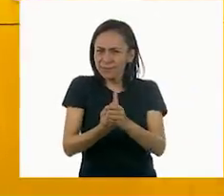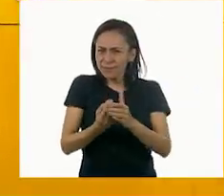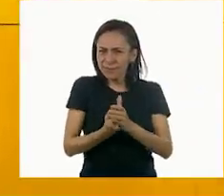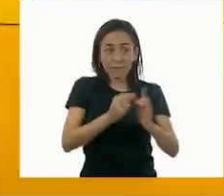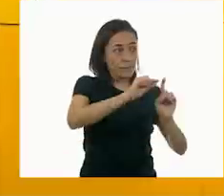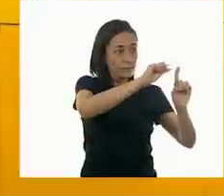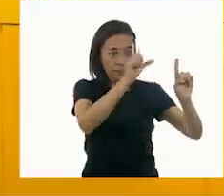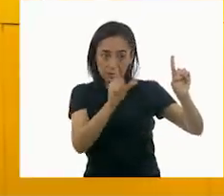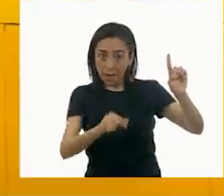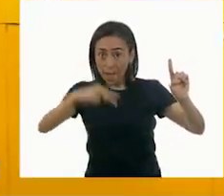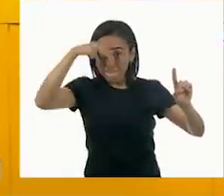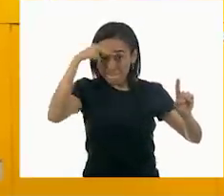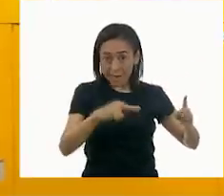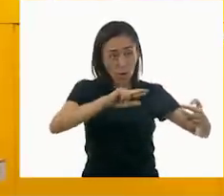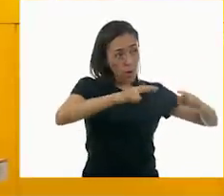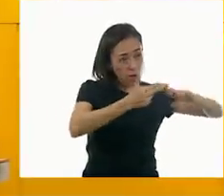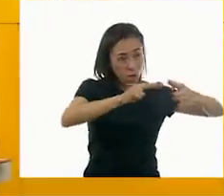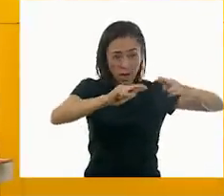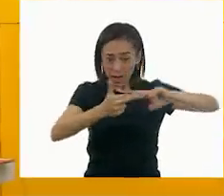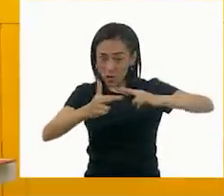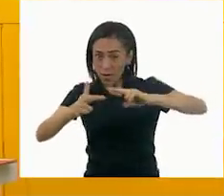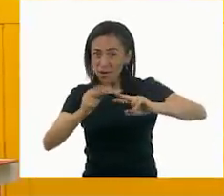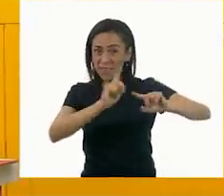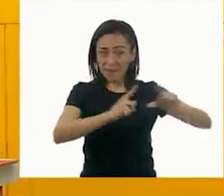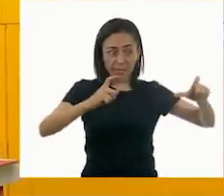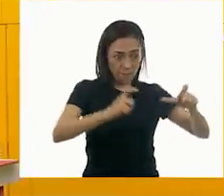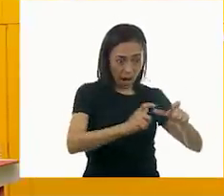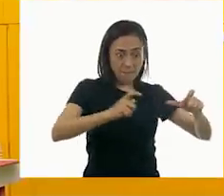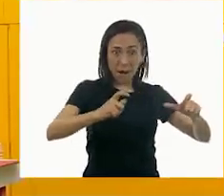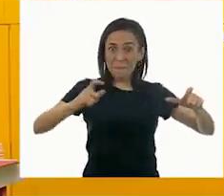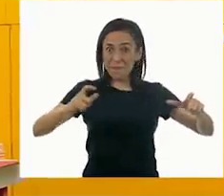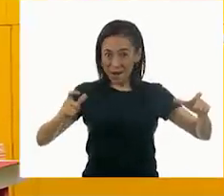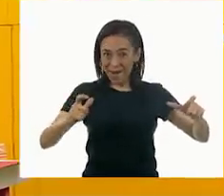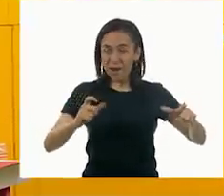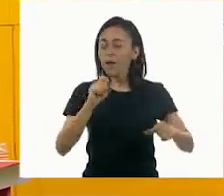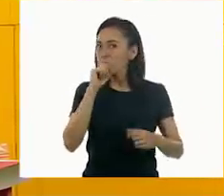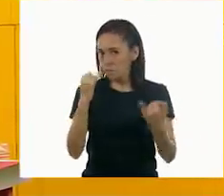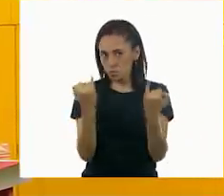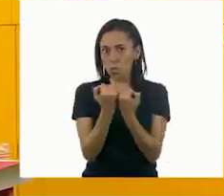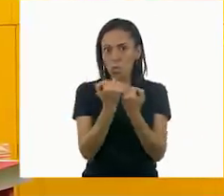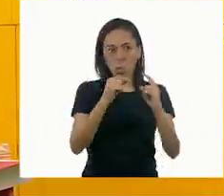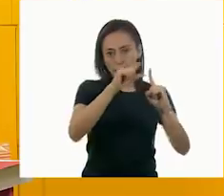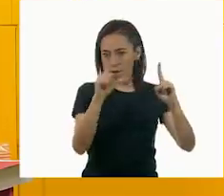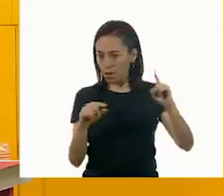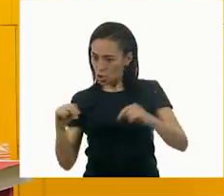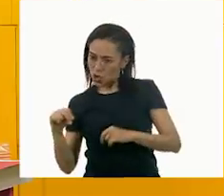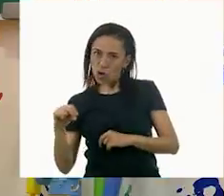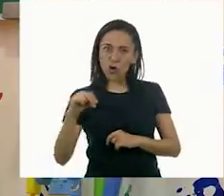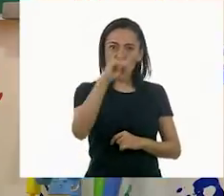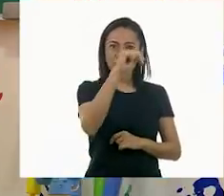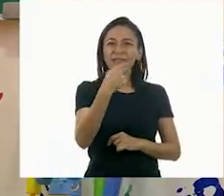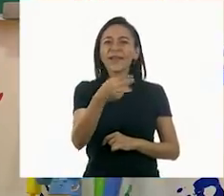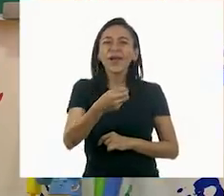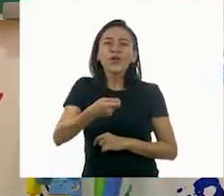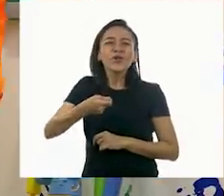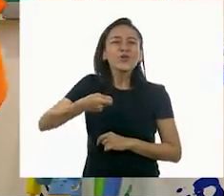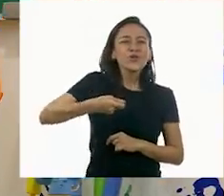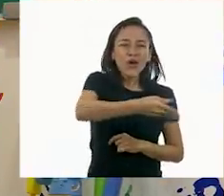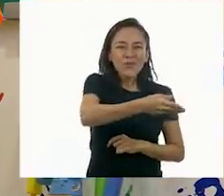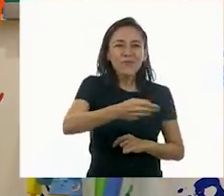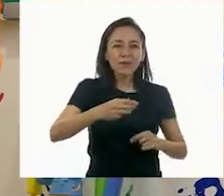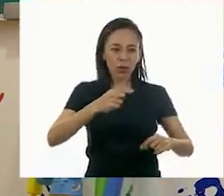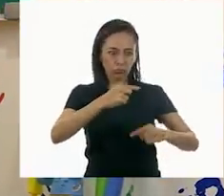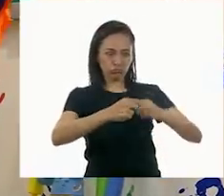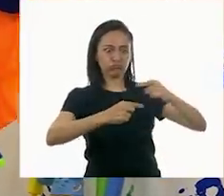de México y también hacia el norte, los conocidos burritos. ¡Qué